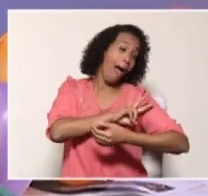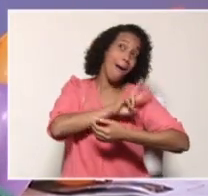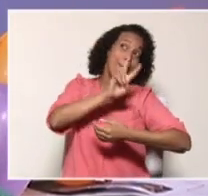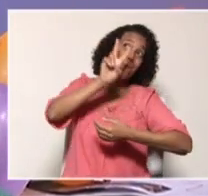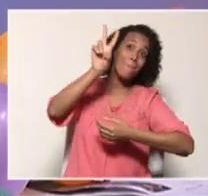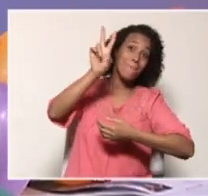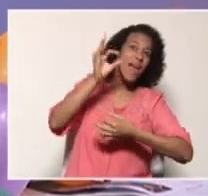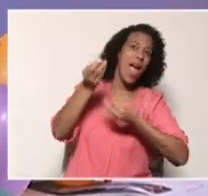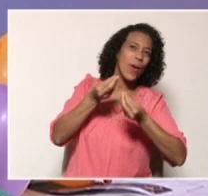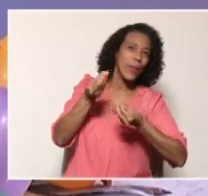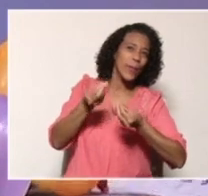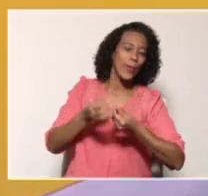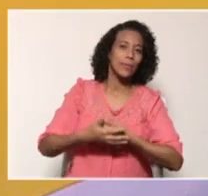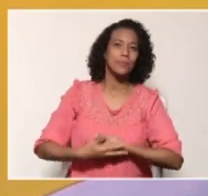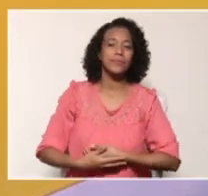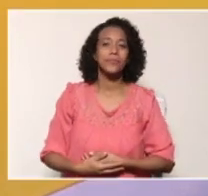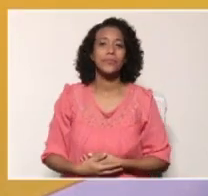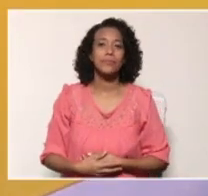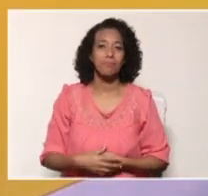funciona.